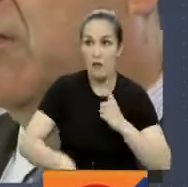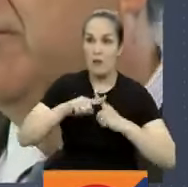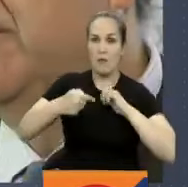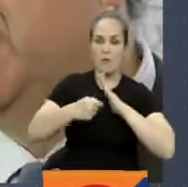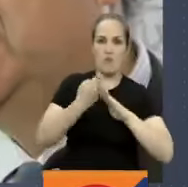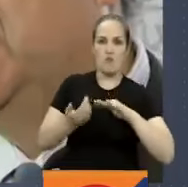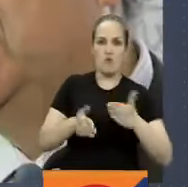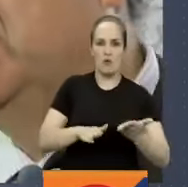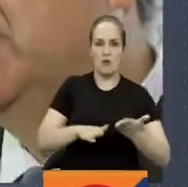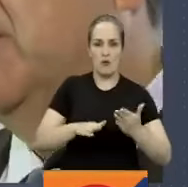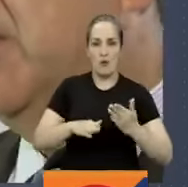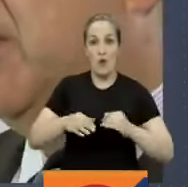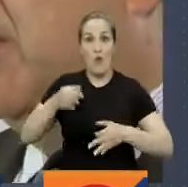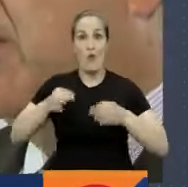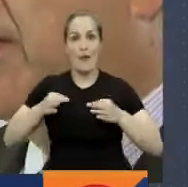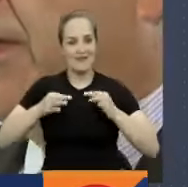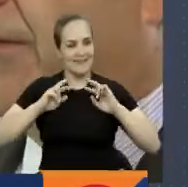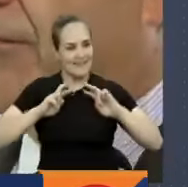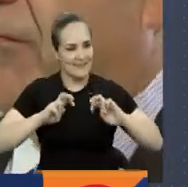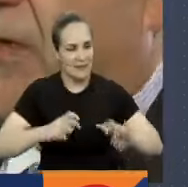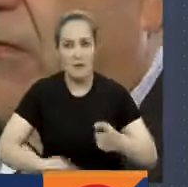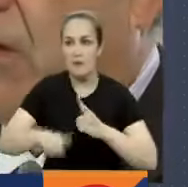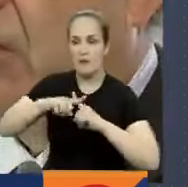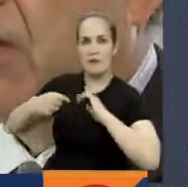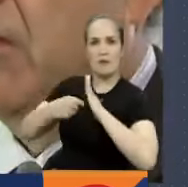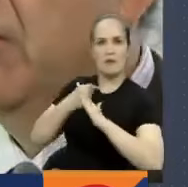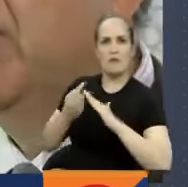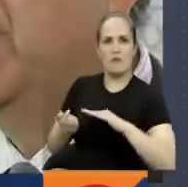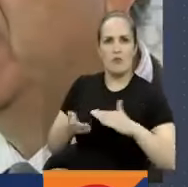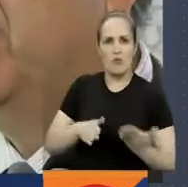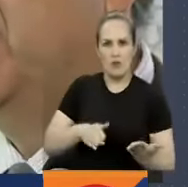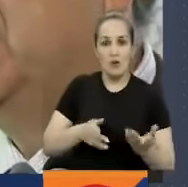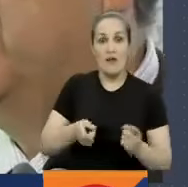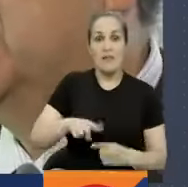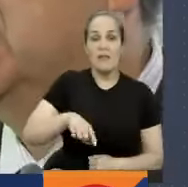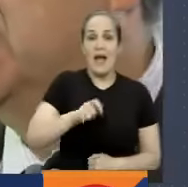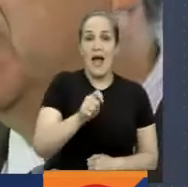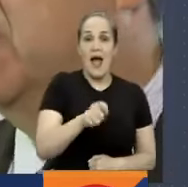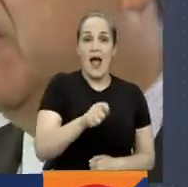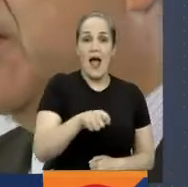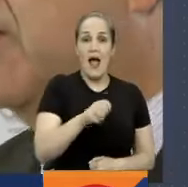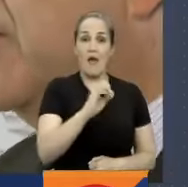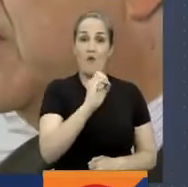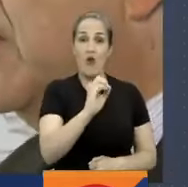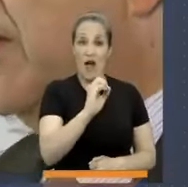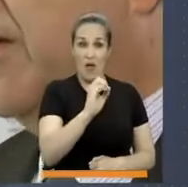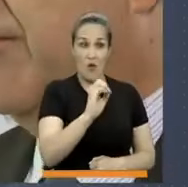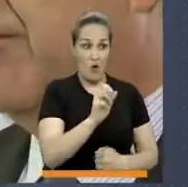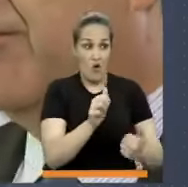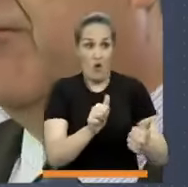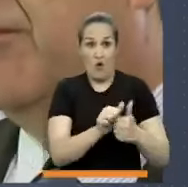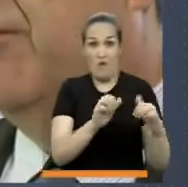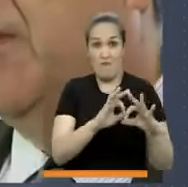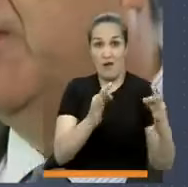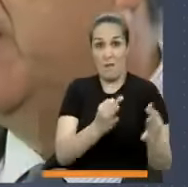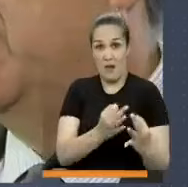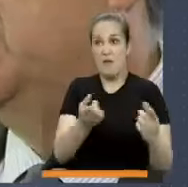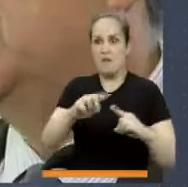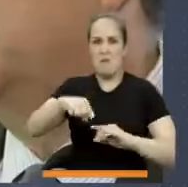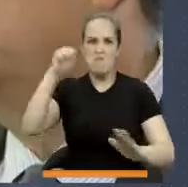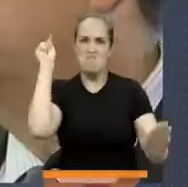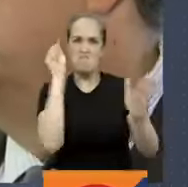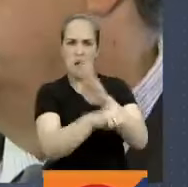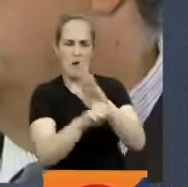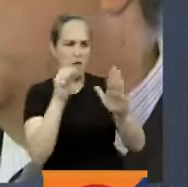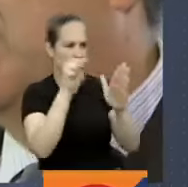su trabajo, exilios. Bueno, el abogado de la familia fue asesinado también, de manera